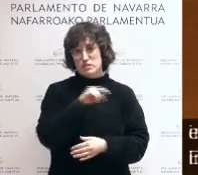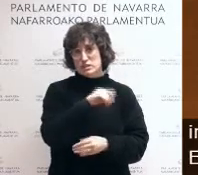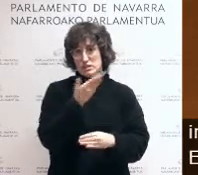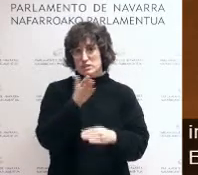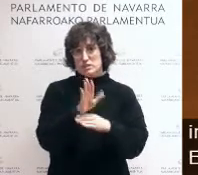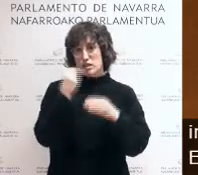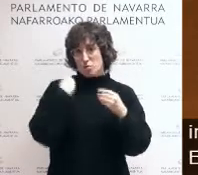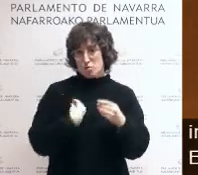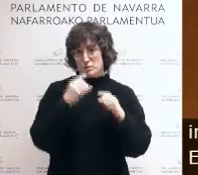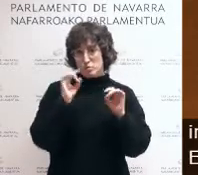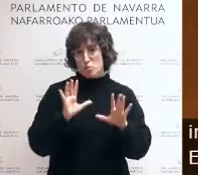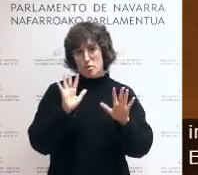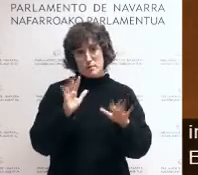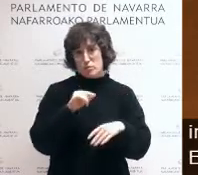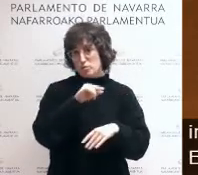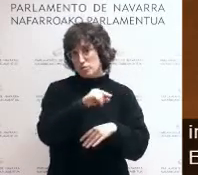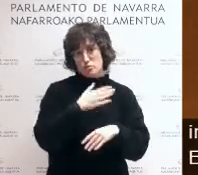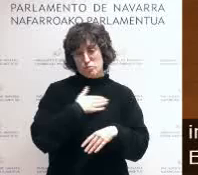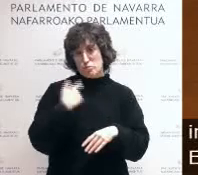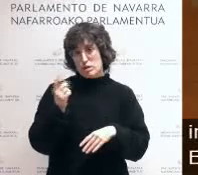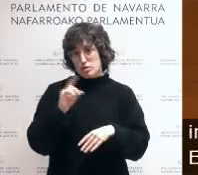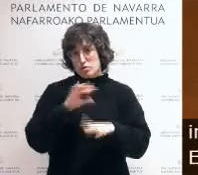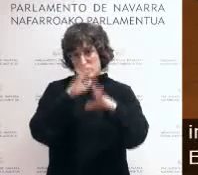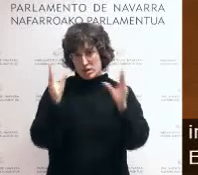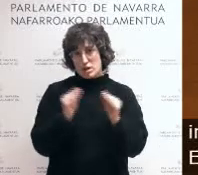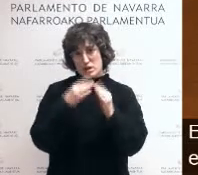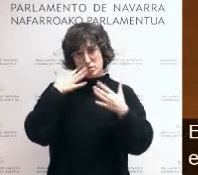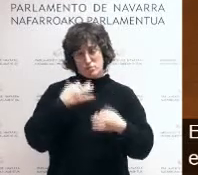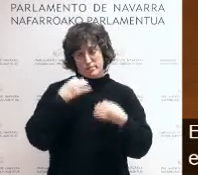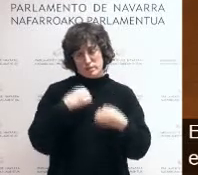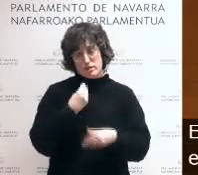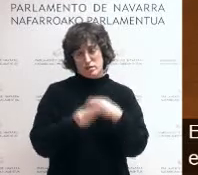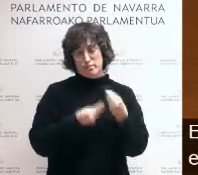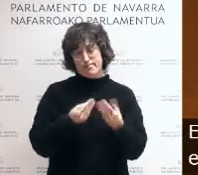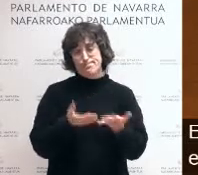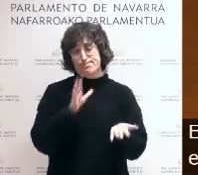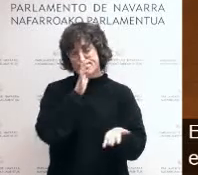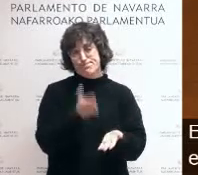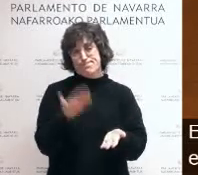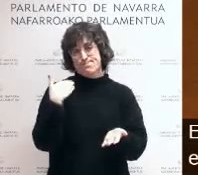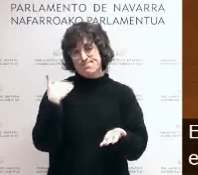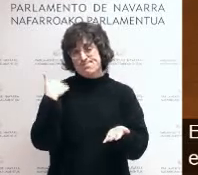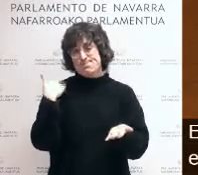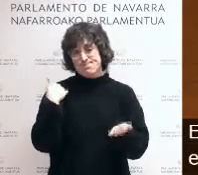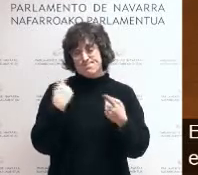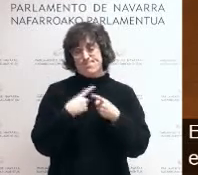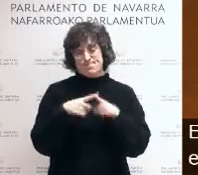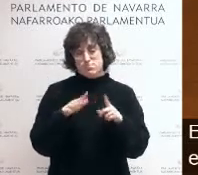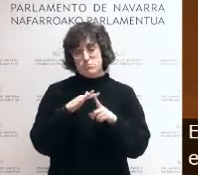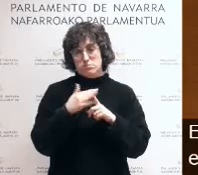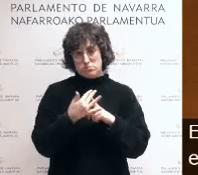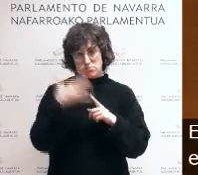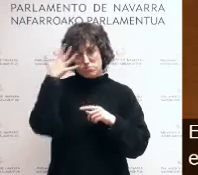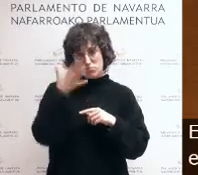que no ha querido hacer el verdadero resumen. Entonces iban las cosas de otra manera en esta comunidad, y bastante